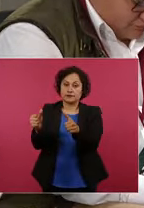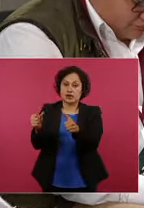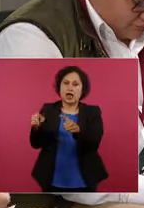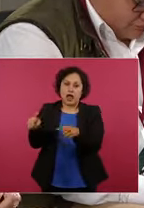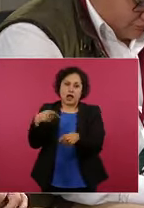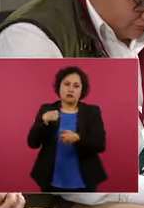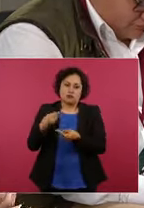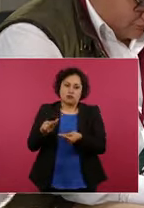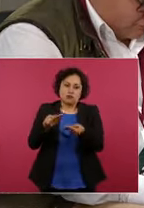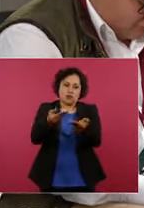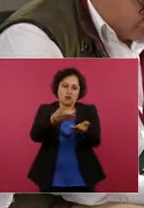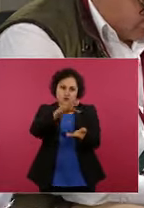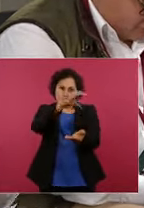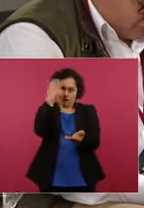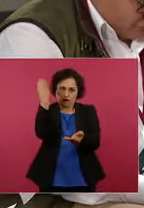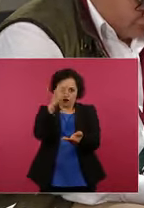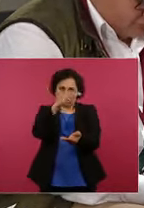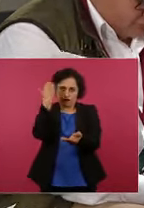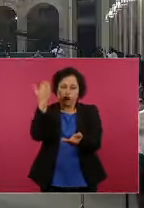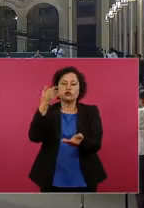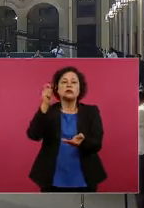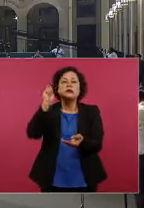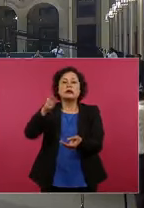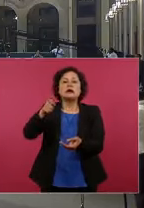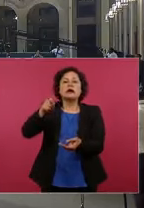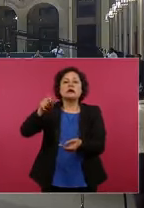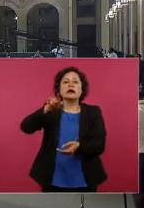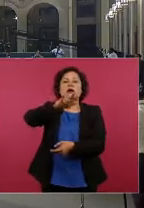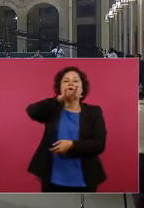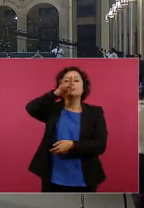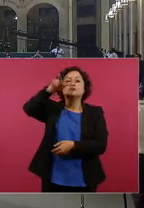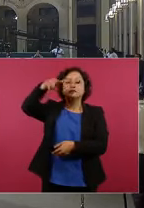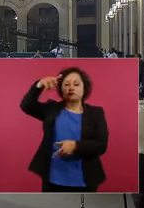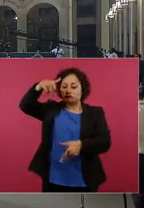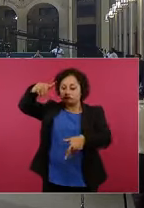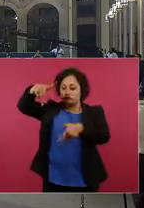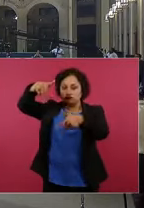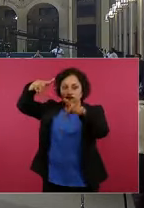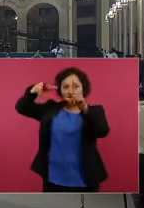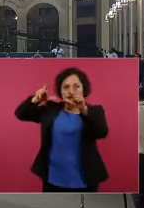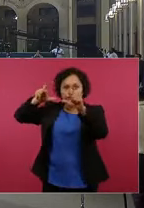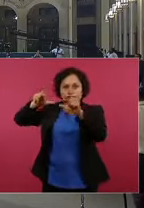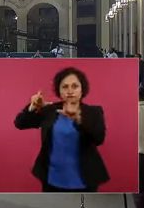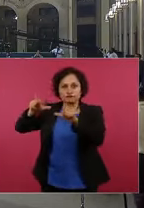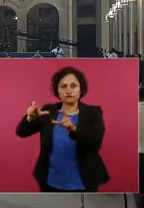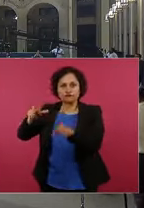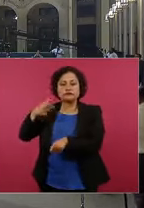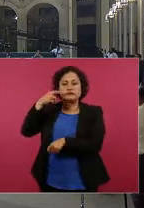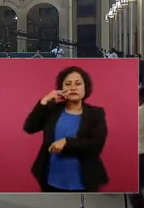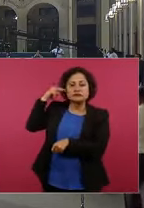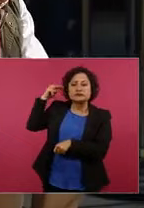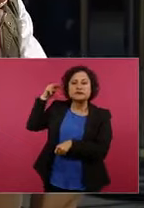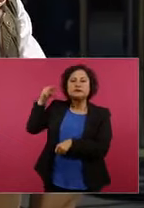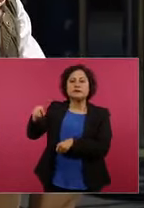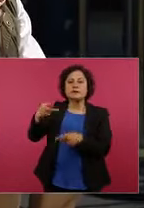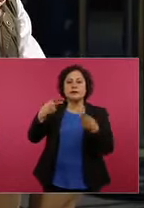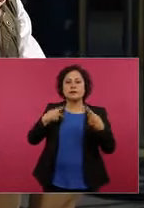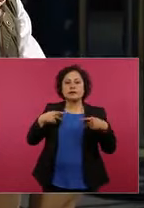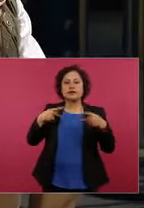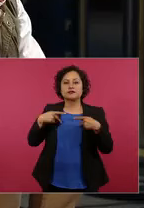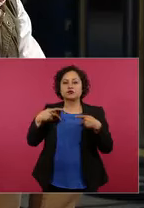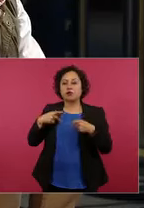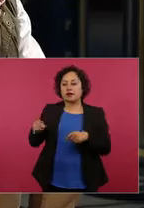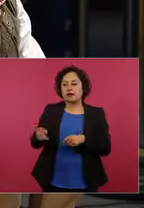fotos que traemos aéreas. Aquí ya se ve en dónde está la población y todo sería que